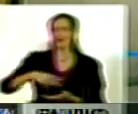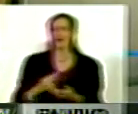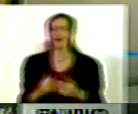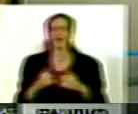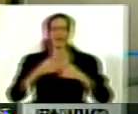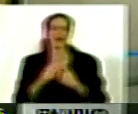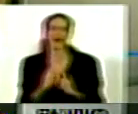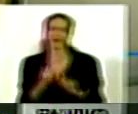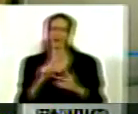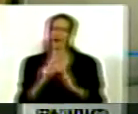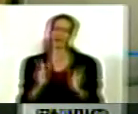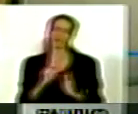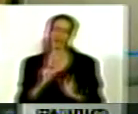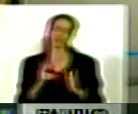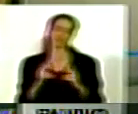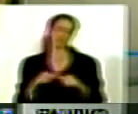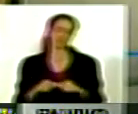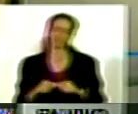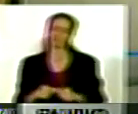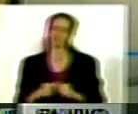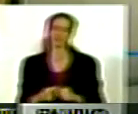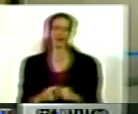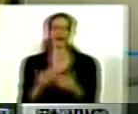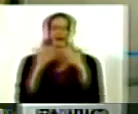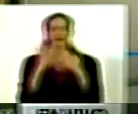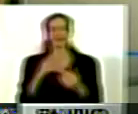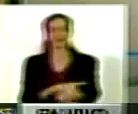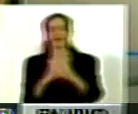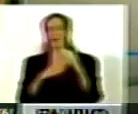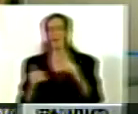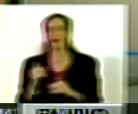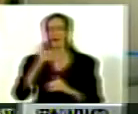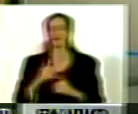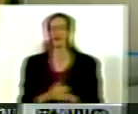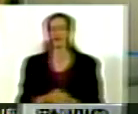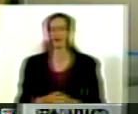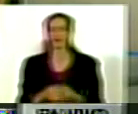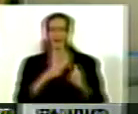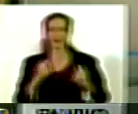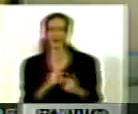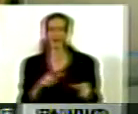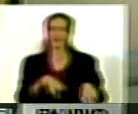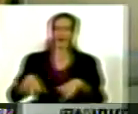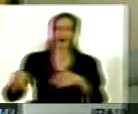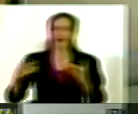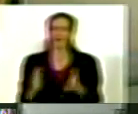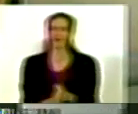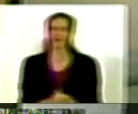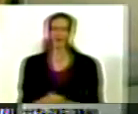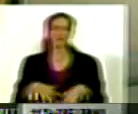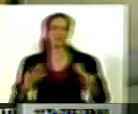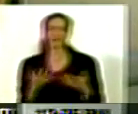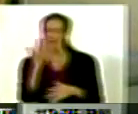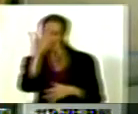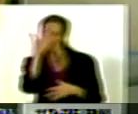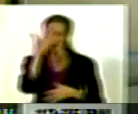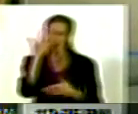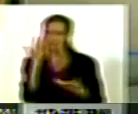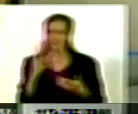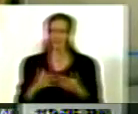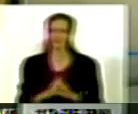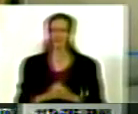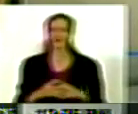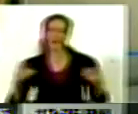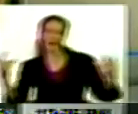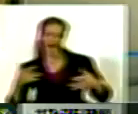solo día, gracias al hermano mayor, por supuesto. ¿Y qué está? De Corazón Llanero. ¿Y de qué te vas a disfrazar? ¿Rosar? De rockero,